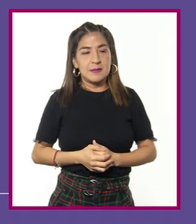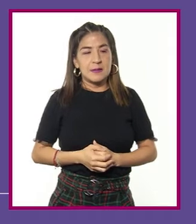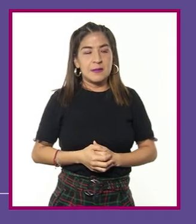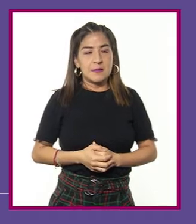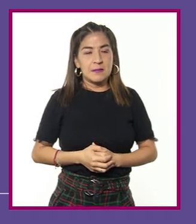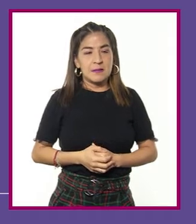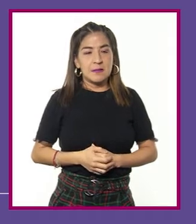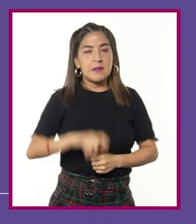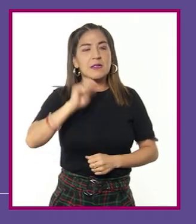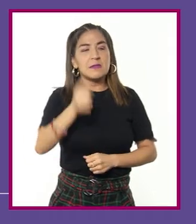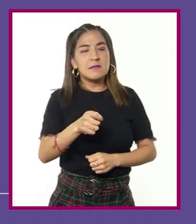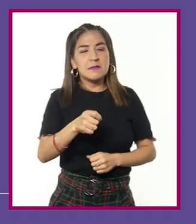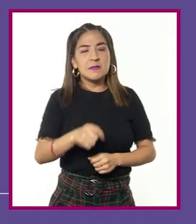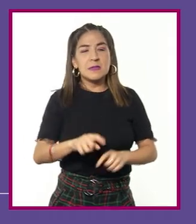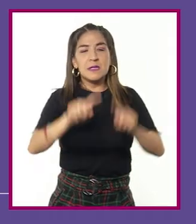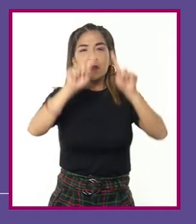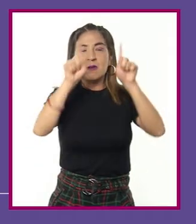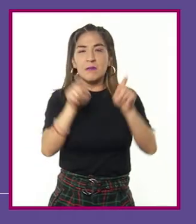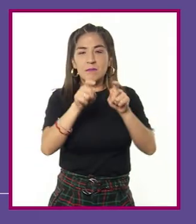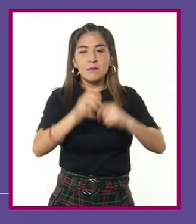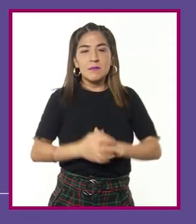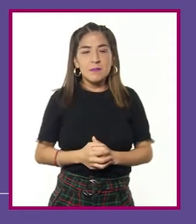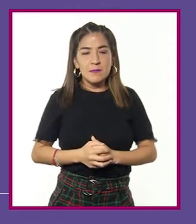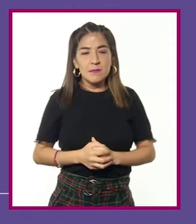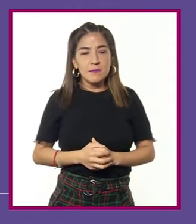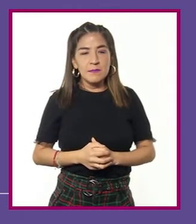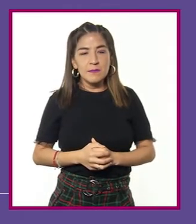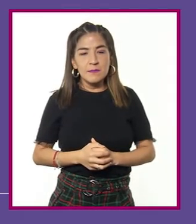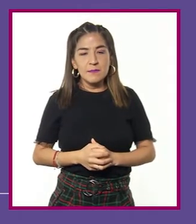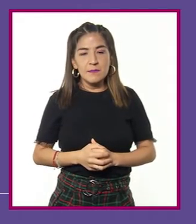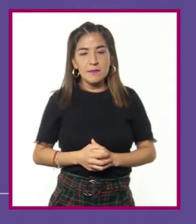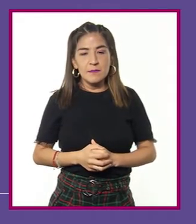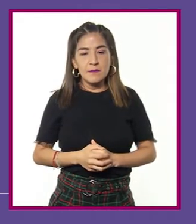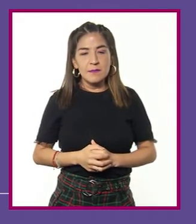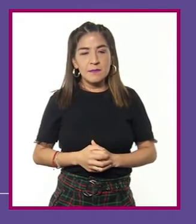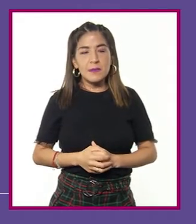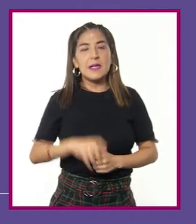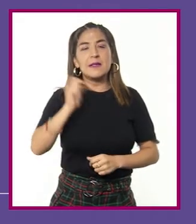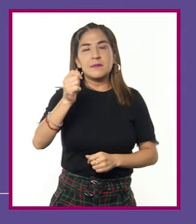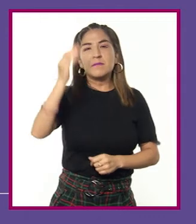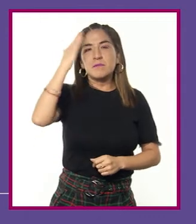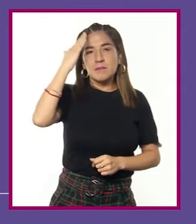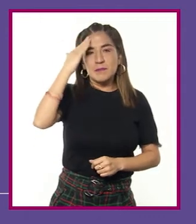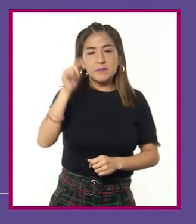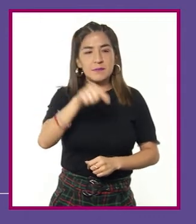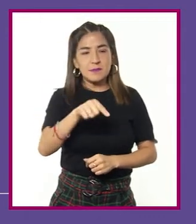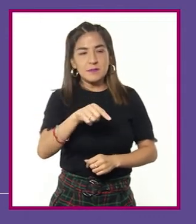Inciso A. Poder Ejecutivo. Inciso B. Poder Legislativo.